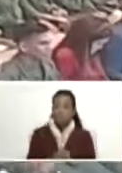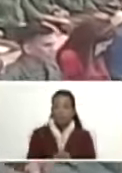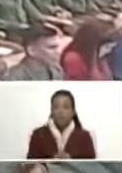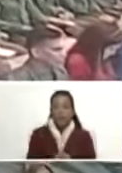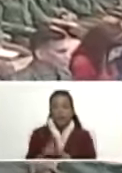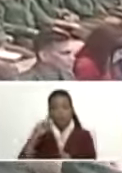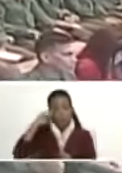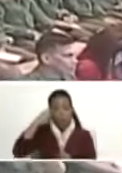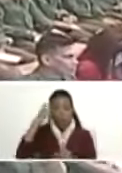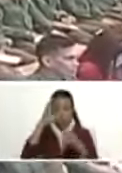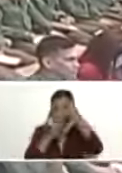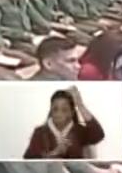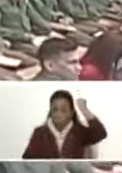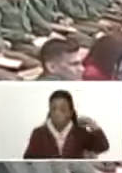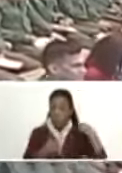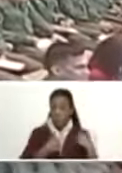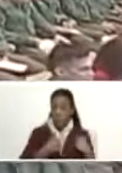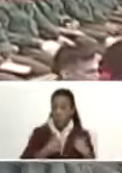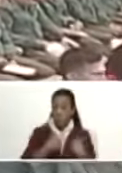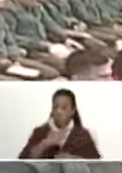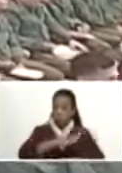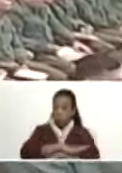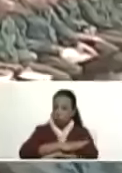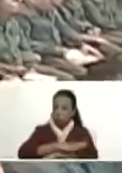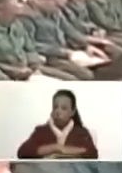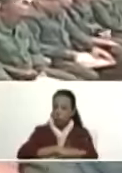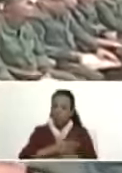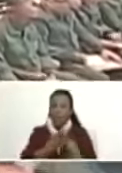Recuerdo como canciller, no sé si tienes la comunicación,